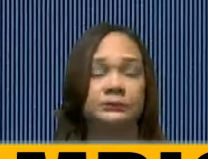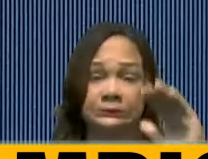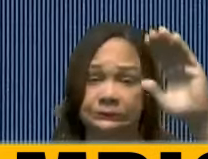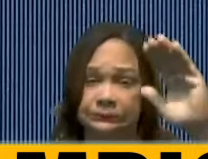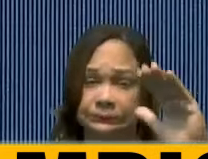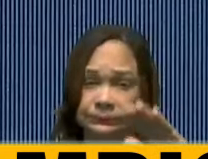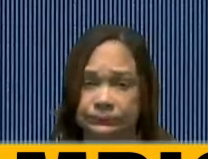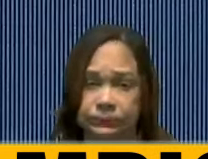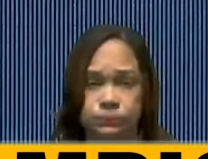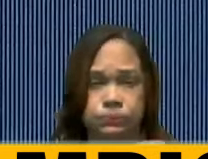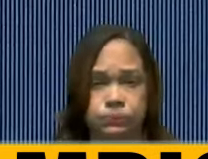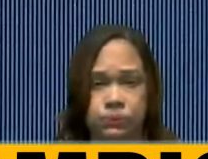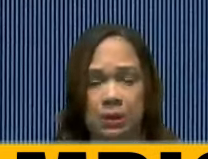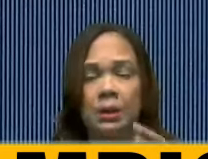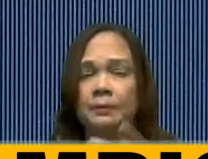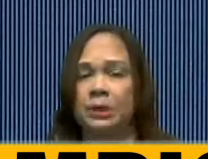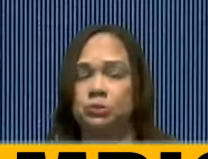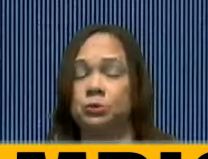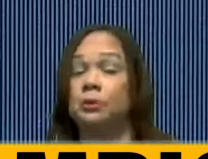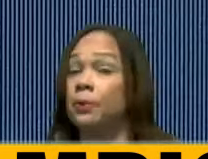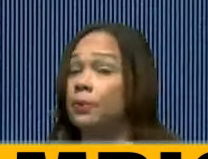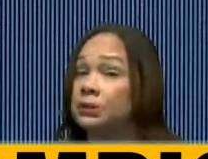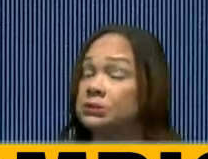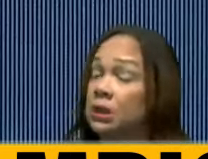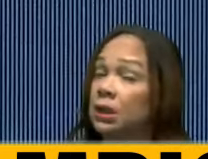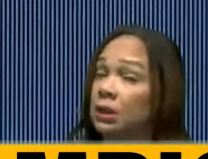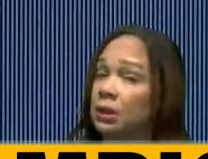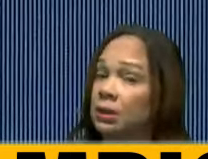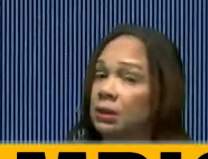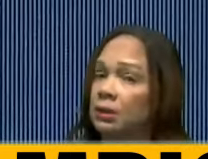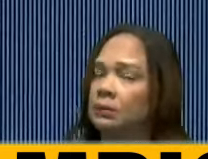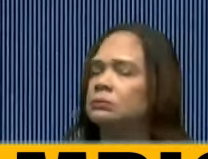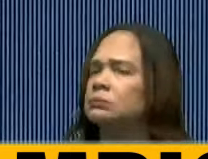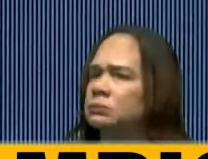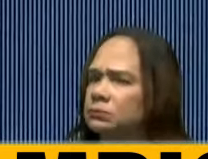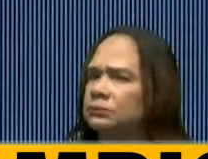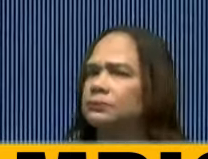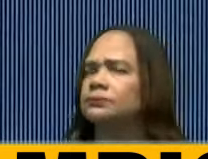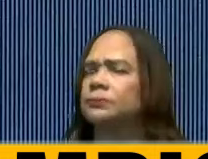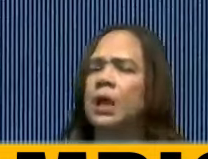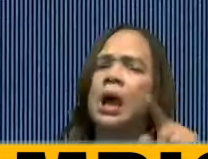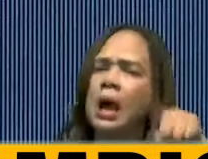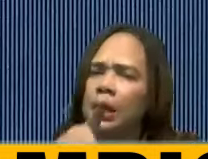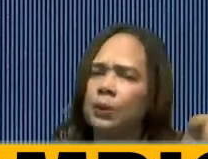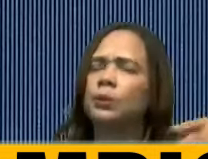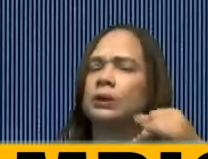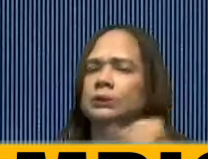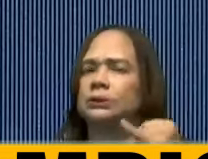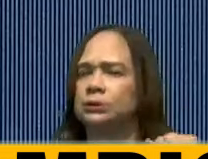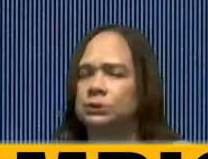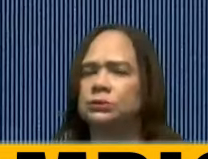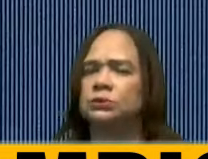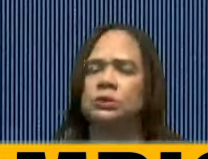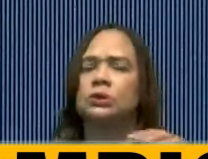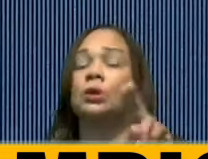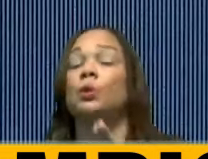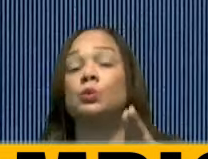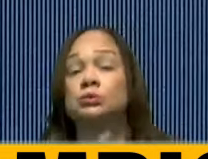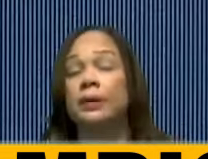cero los presupuestos de publicidad que algunas instituciones tienen y